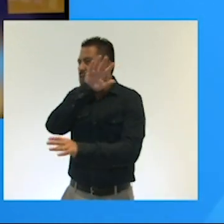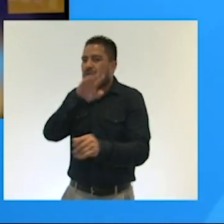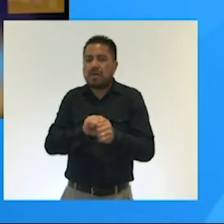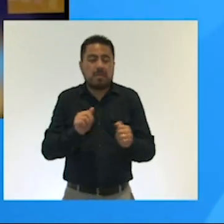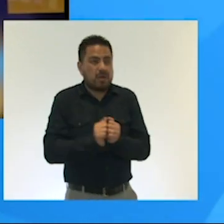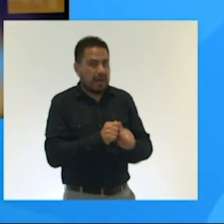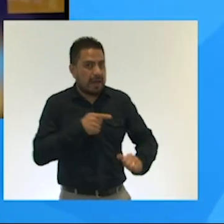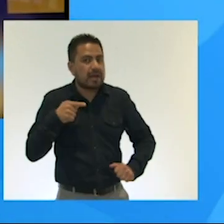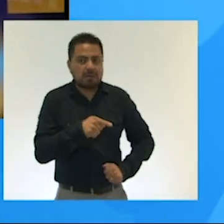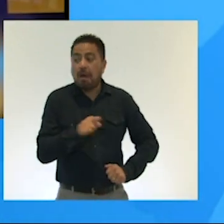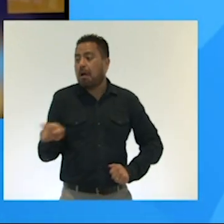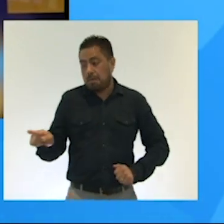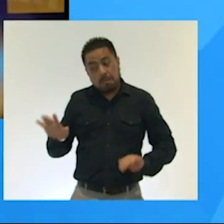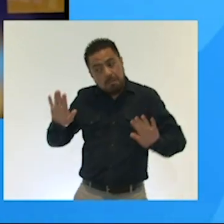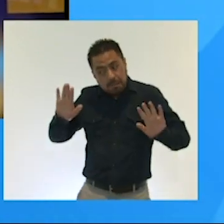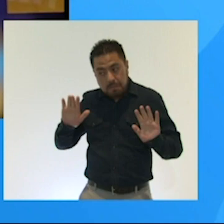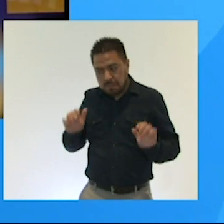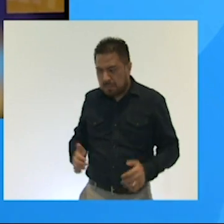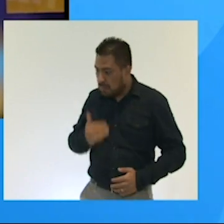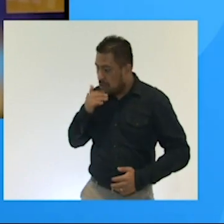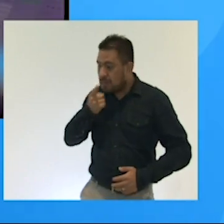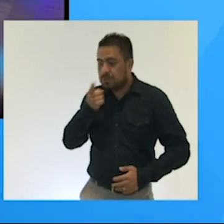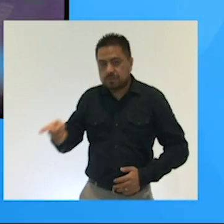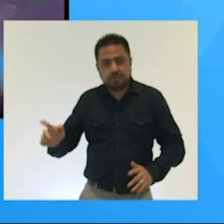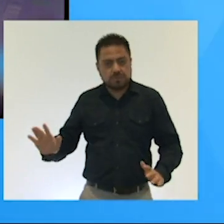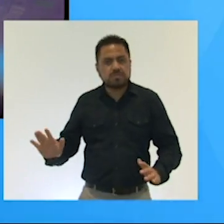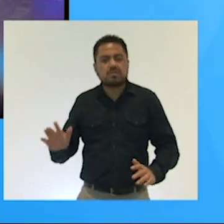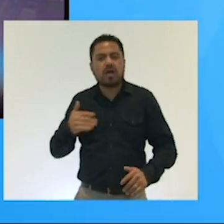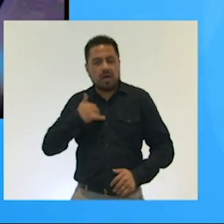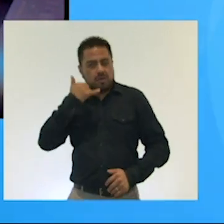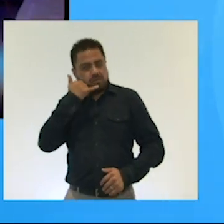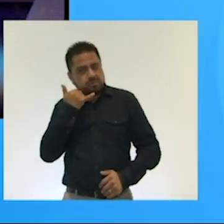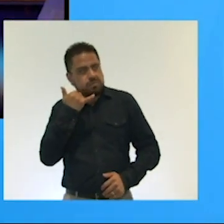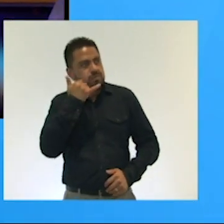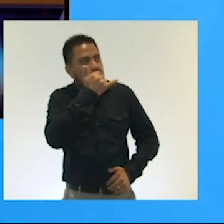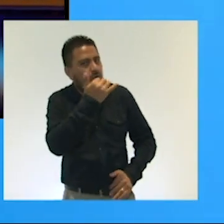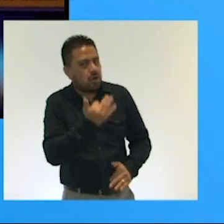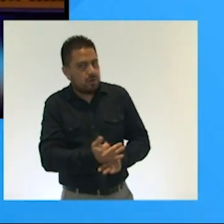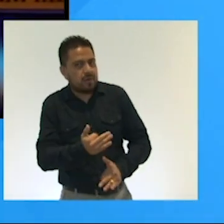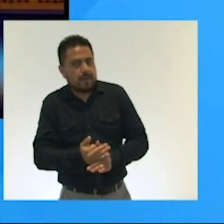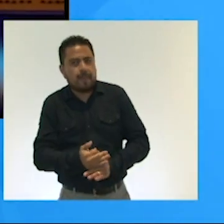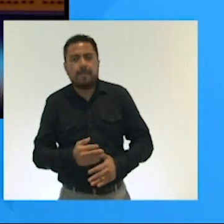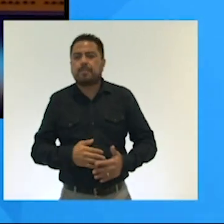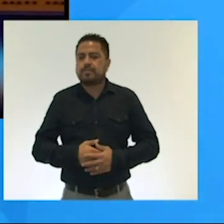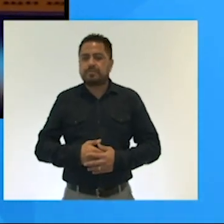Está bien, si tú lo dices. Voy a marcar.